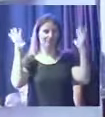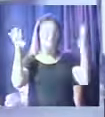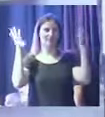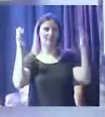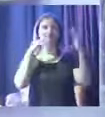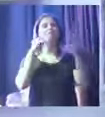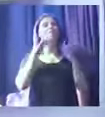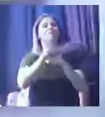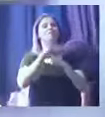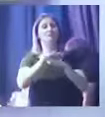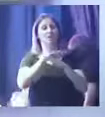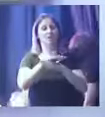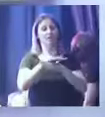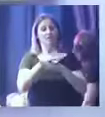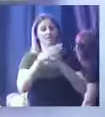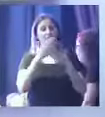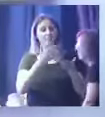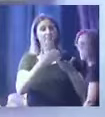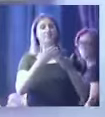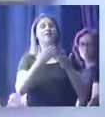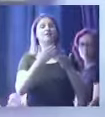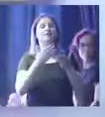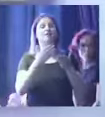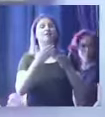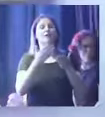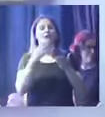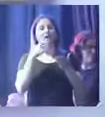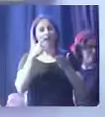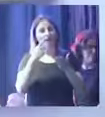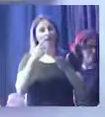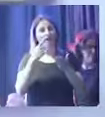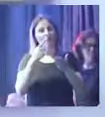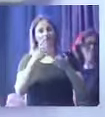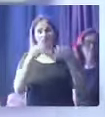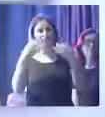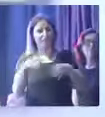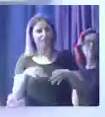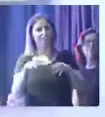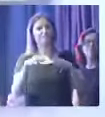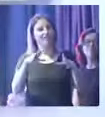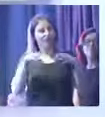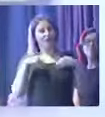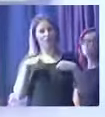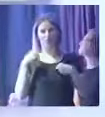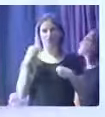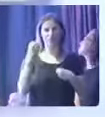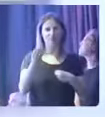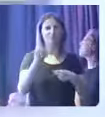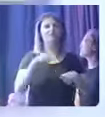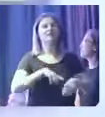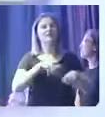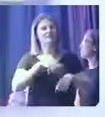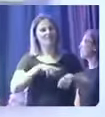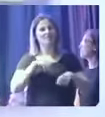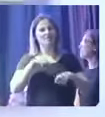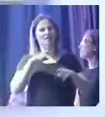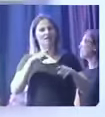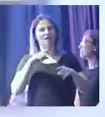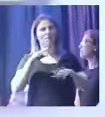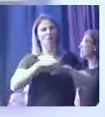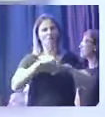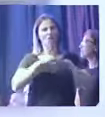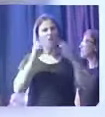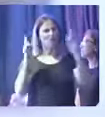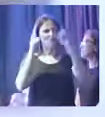felicitar no solamente el gran gesto que tuvo de asumir la intendencia en un momento muy difícil, con